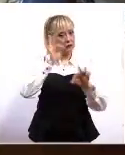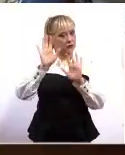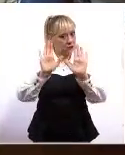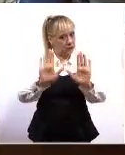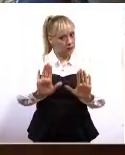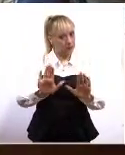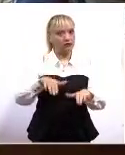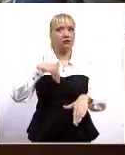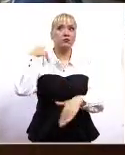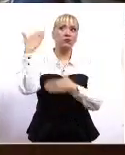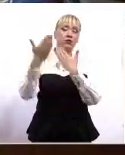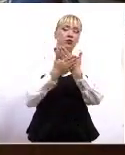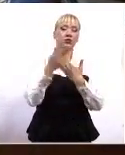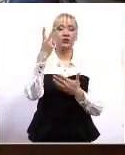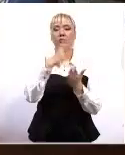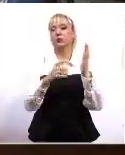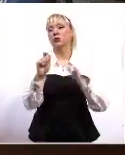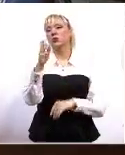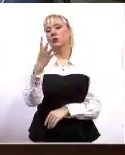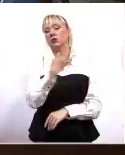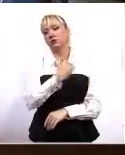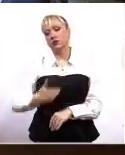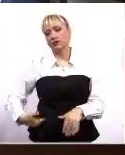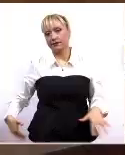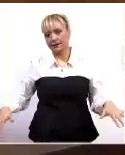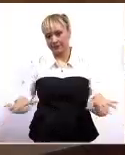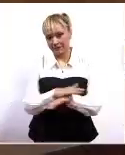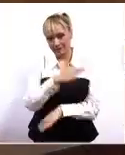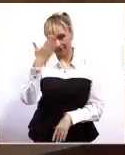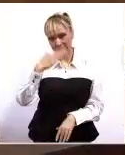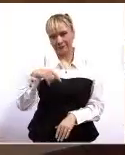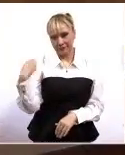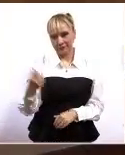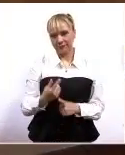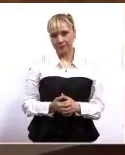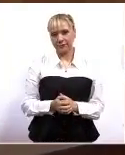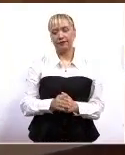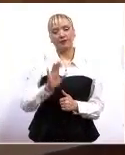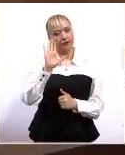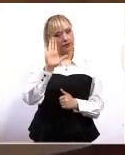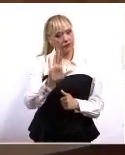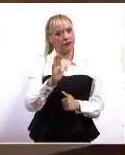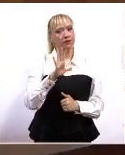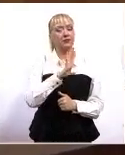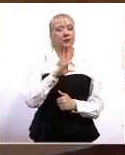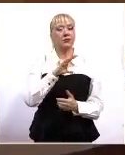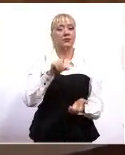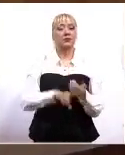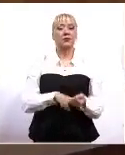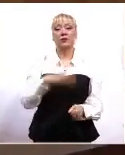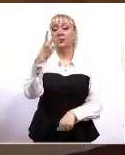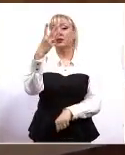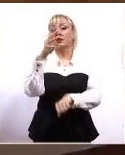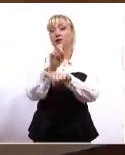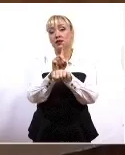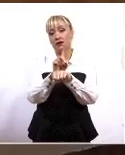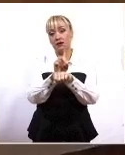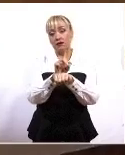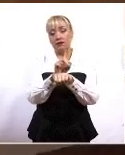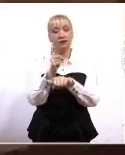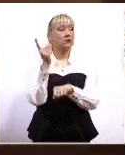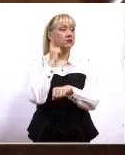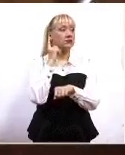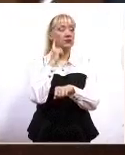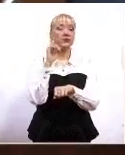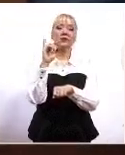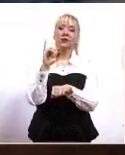a la elección presidencial del 2024. Un primer efecto es que tiene 72 horas para determinar si se